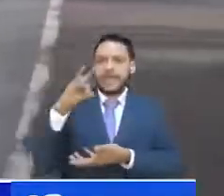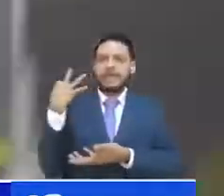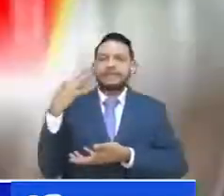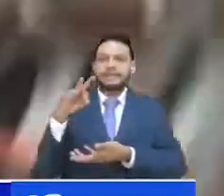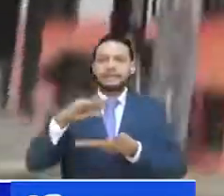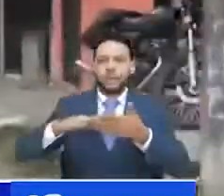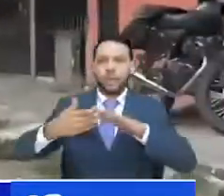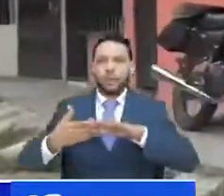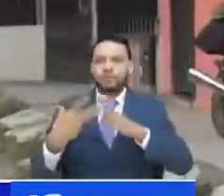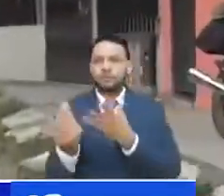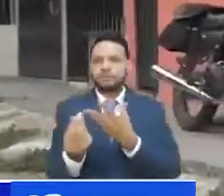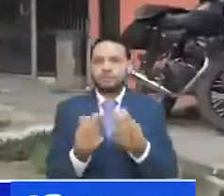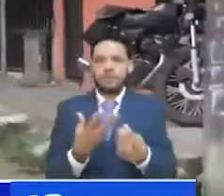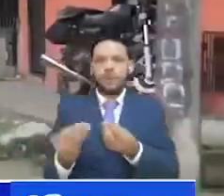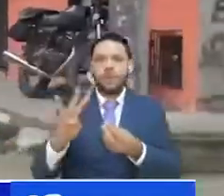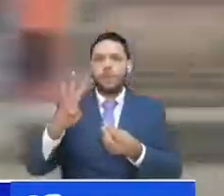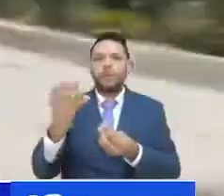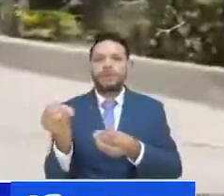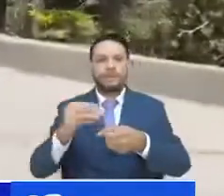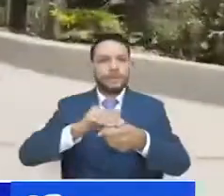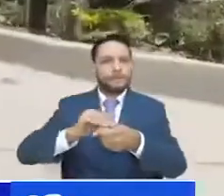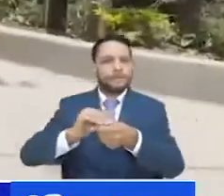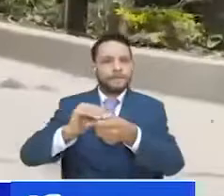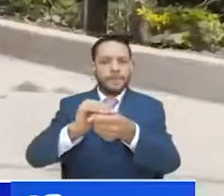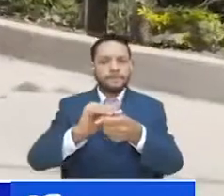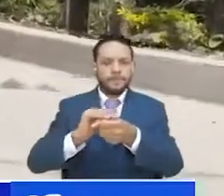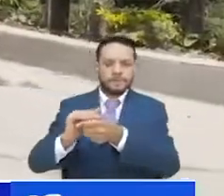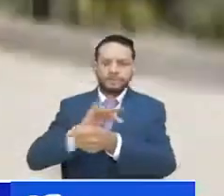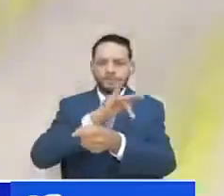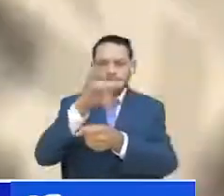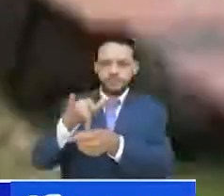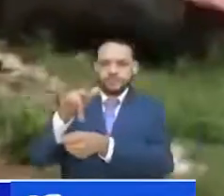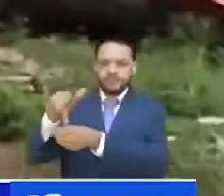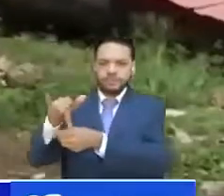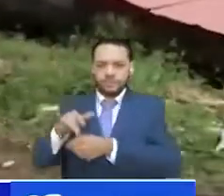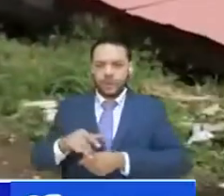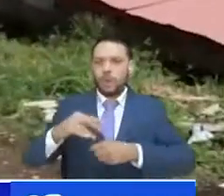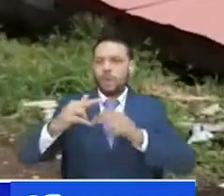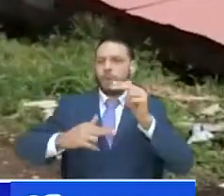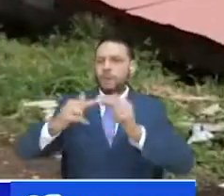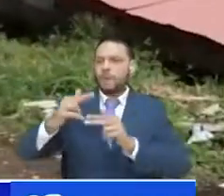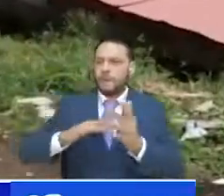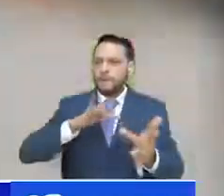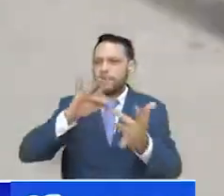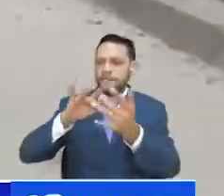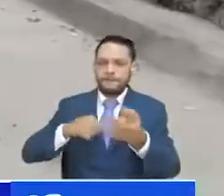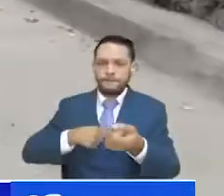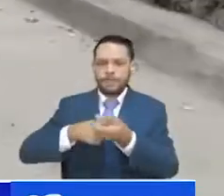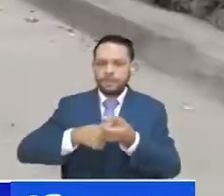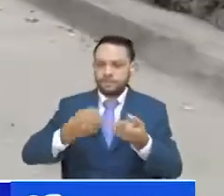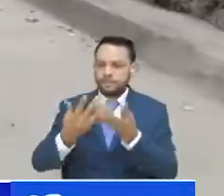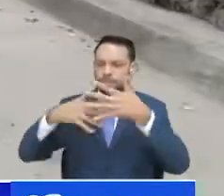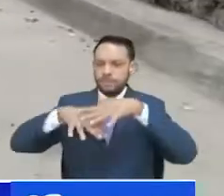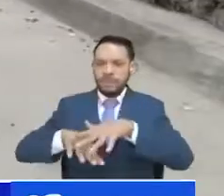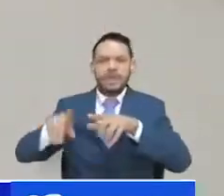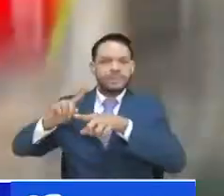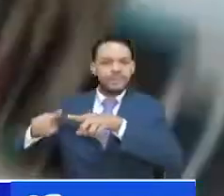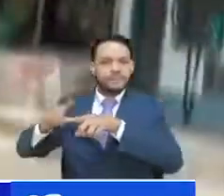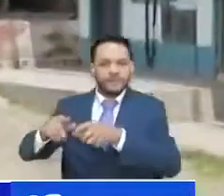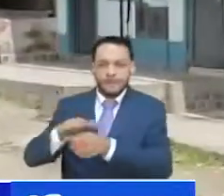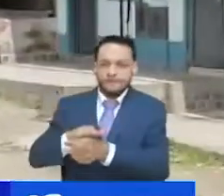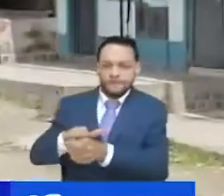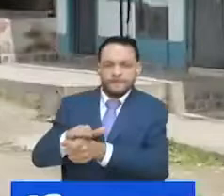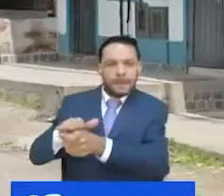de 40 barrios de la ciudad, además de las obras que se desarrollan en Puerto Caldas, Cerritos, Combia Alta, Bosque Alto, La Mina, Parajes de Combia,